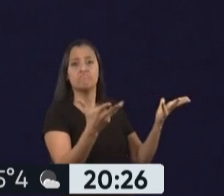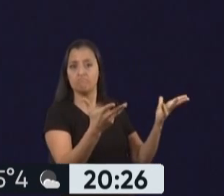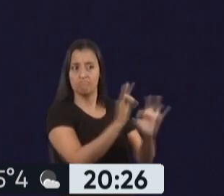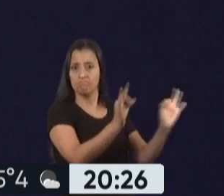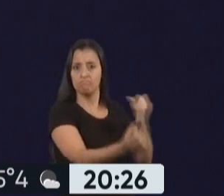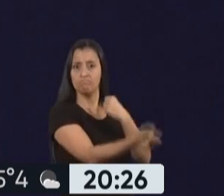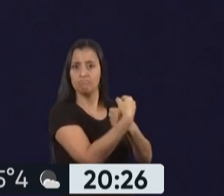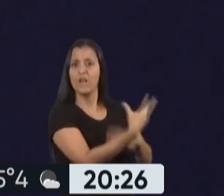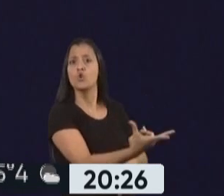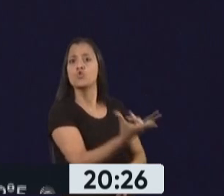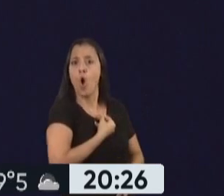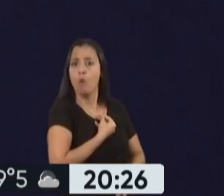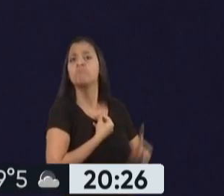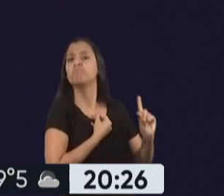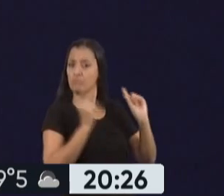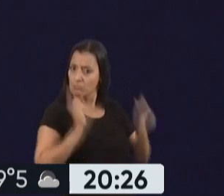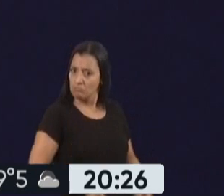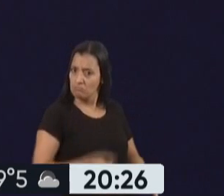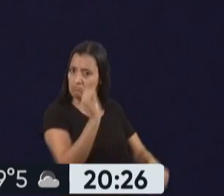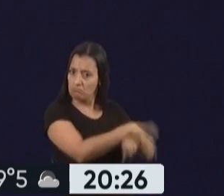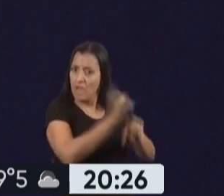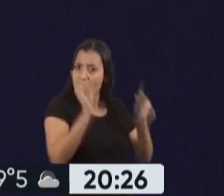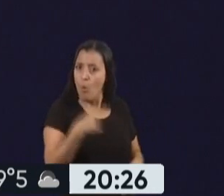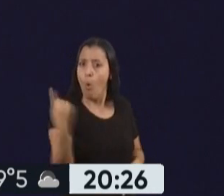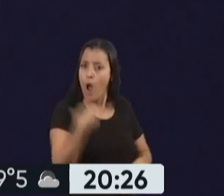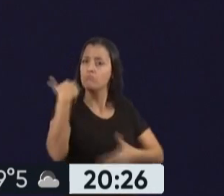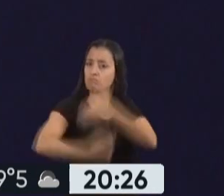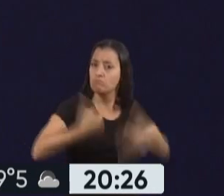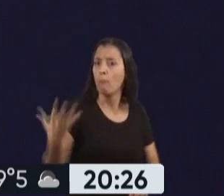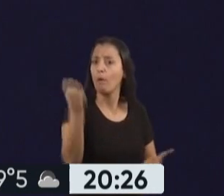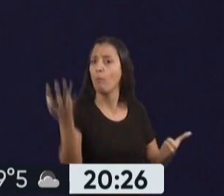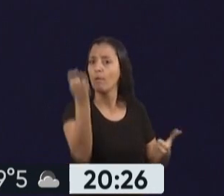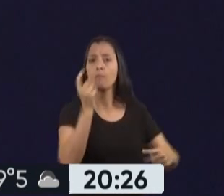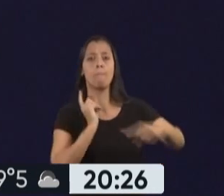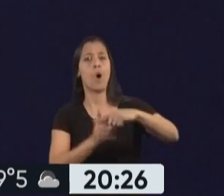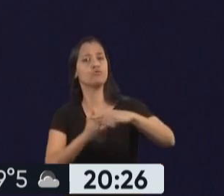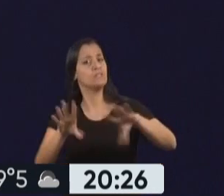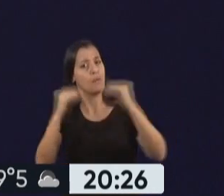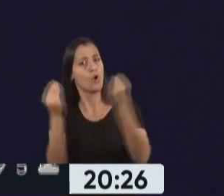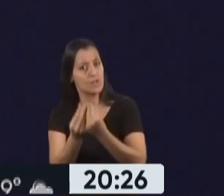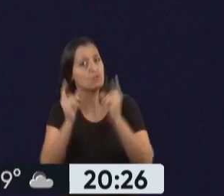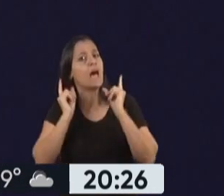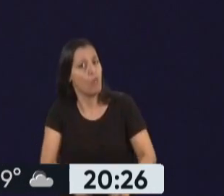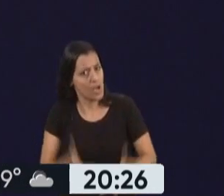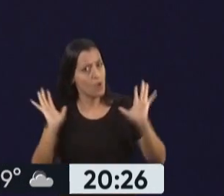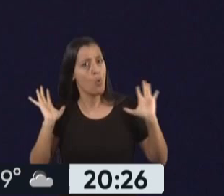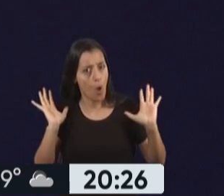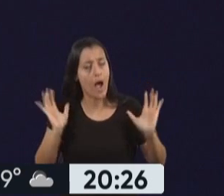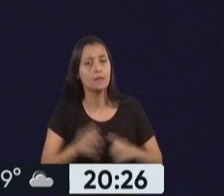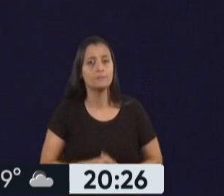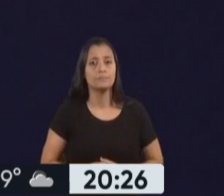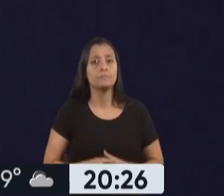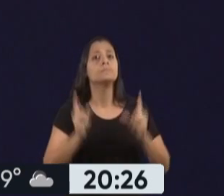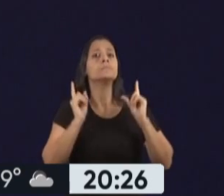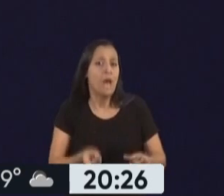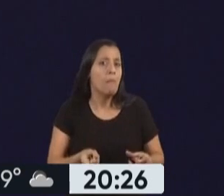gobierno, aún así los resultados han sido excelentes y, por supuesto,